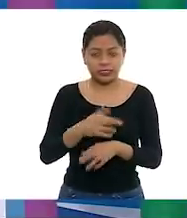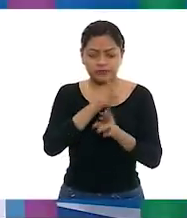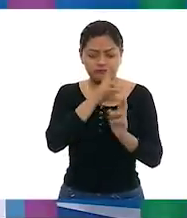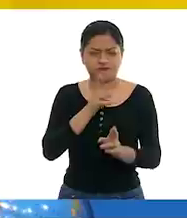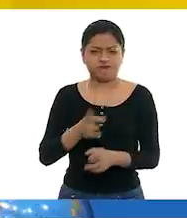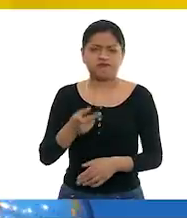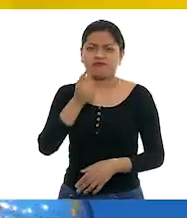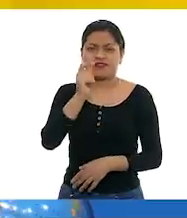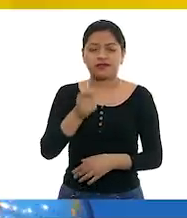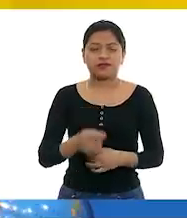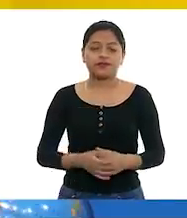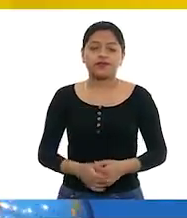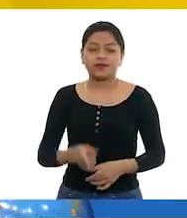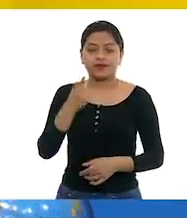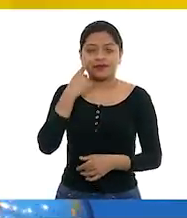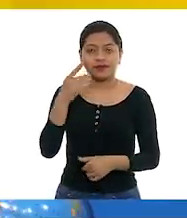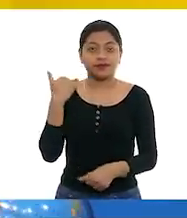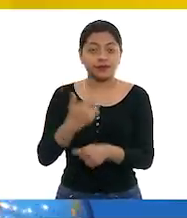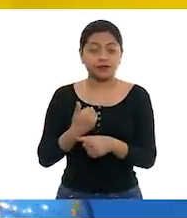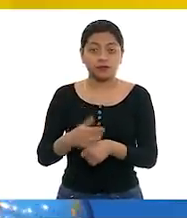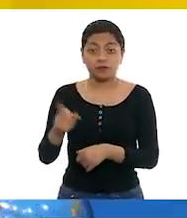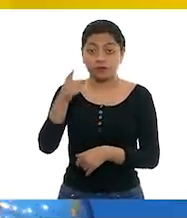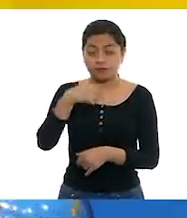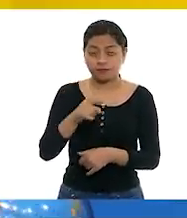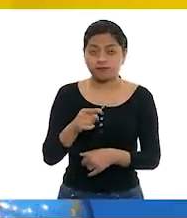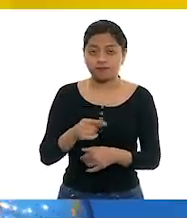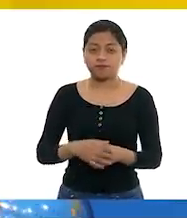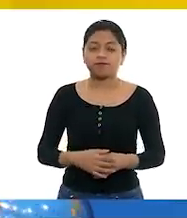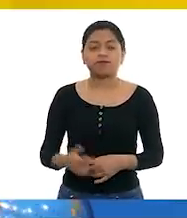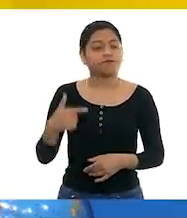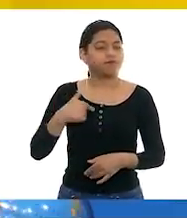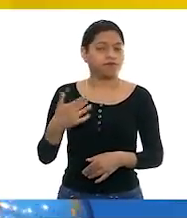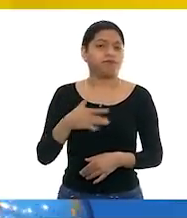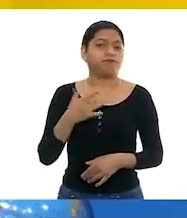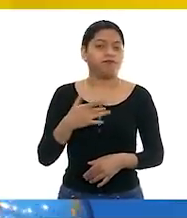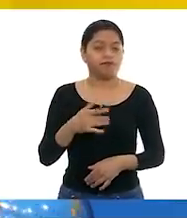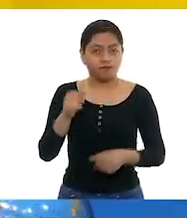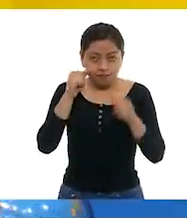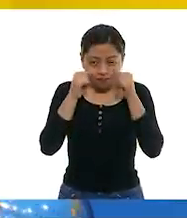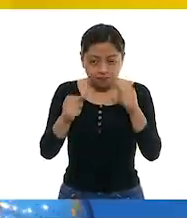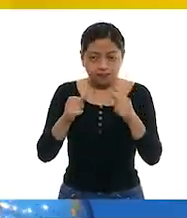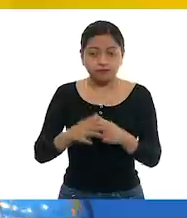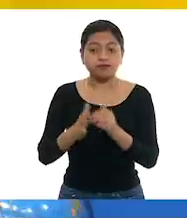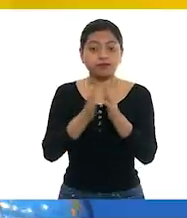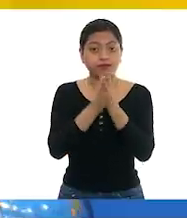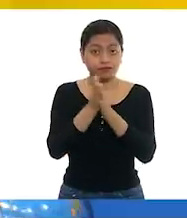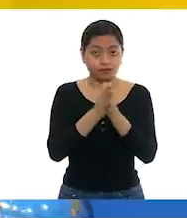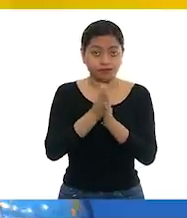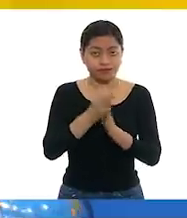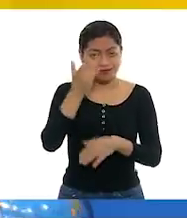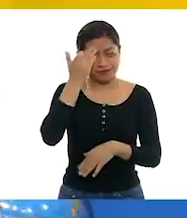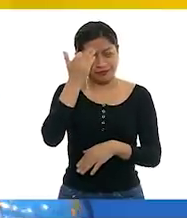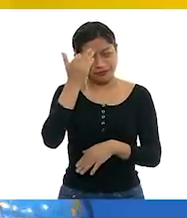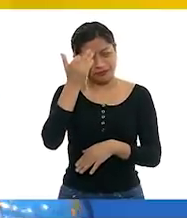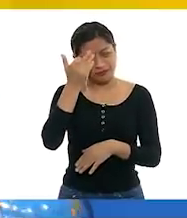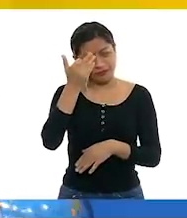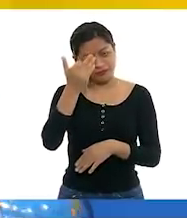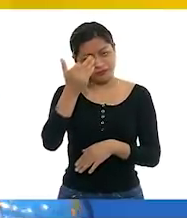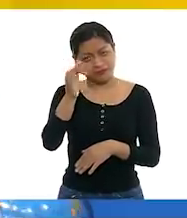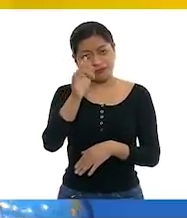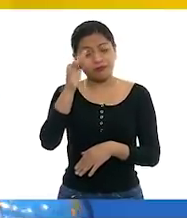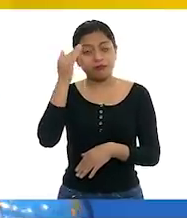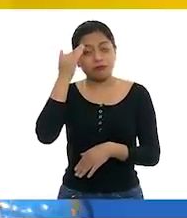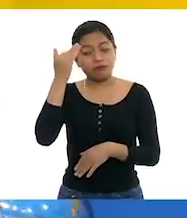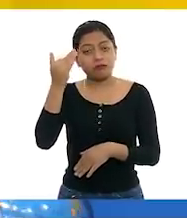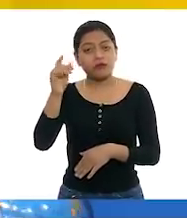resultados. Pues, si no me equivoco, en mis observaciones, el chocolate que tardó más tiempo en derretirse